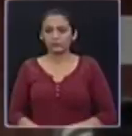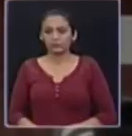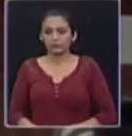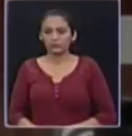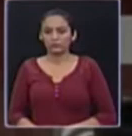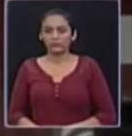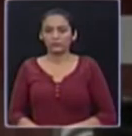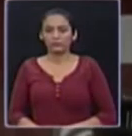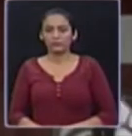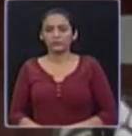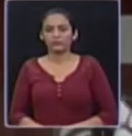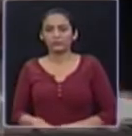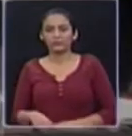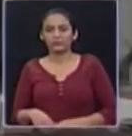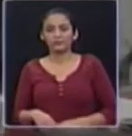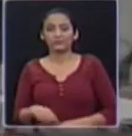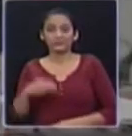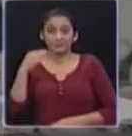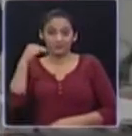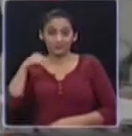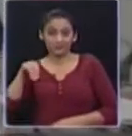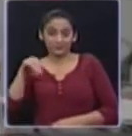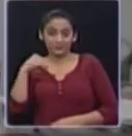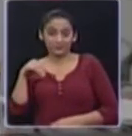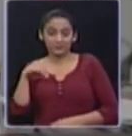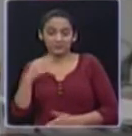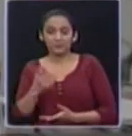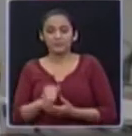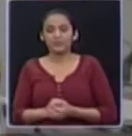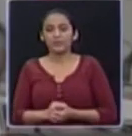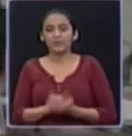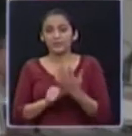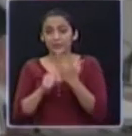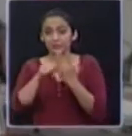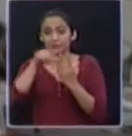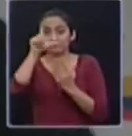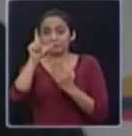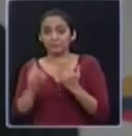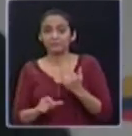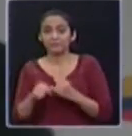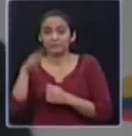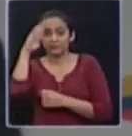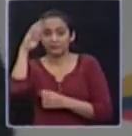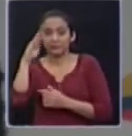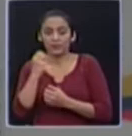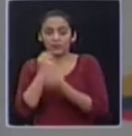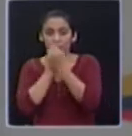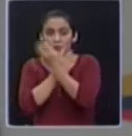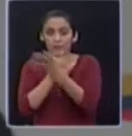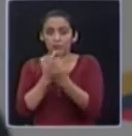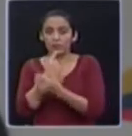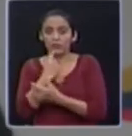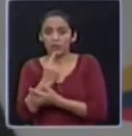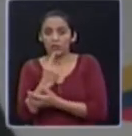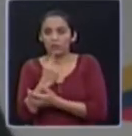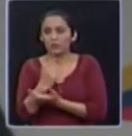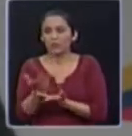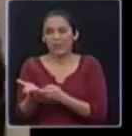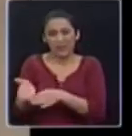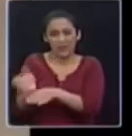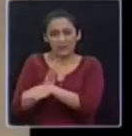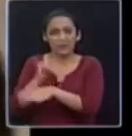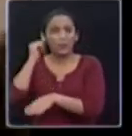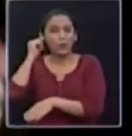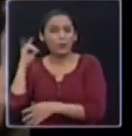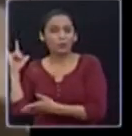Pasado el mediodía de este miércoles, en rueda de prensa, el ministro del Interior encargado, Diego Fuentes, dio una rueda de prensa en la que se explicó las razones para